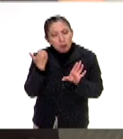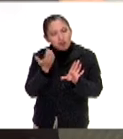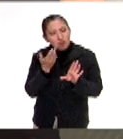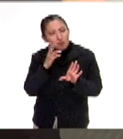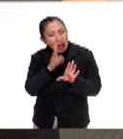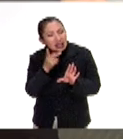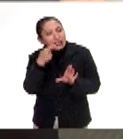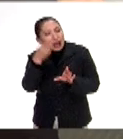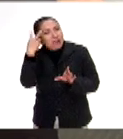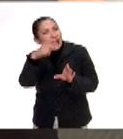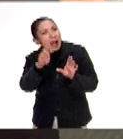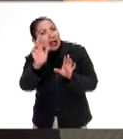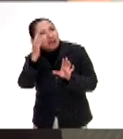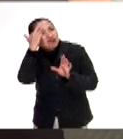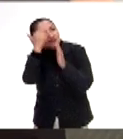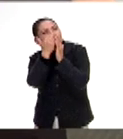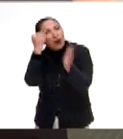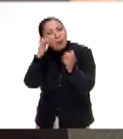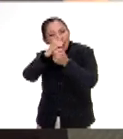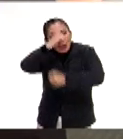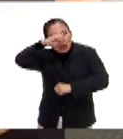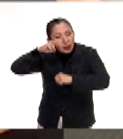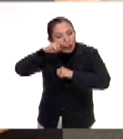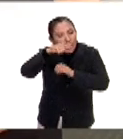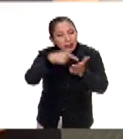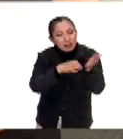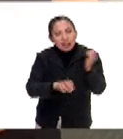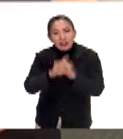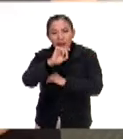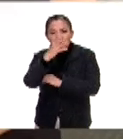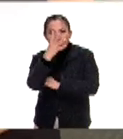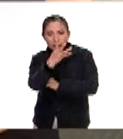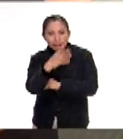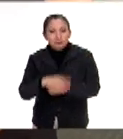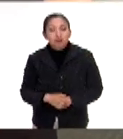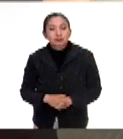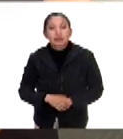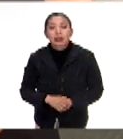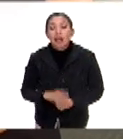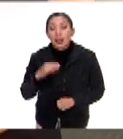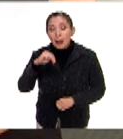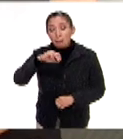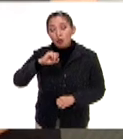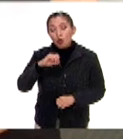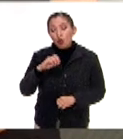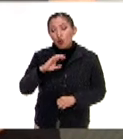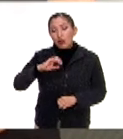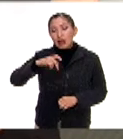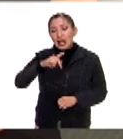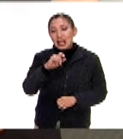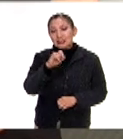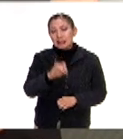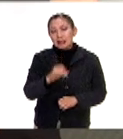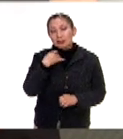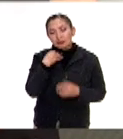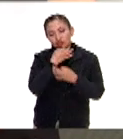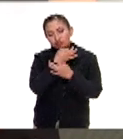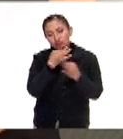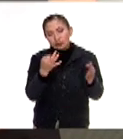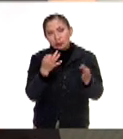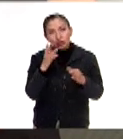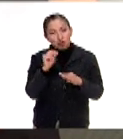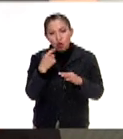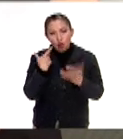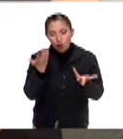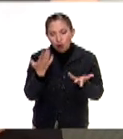como de viaje hacia una ventana a 1934. Al final Munkácsy publicó,